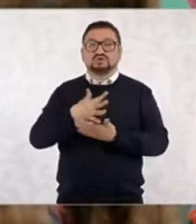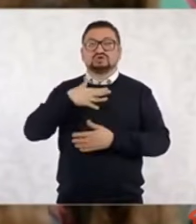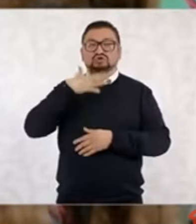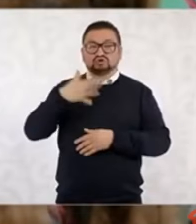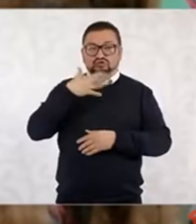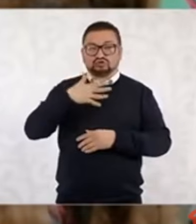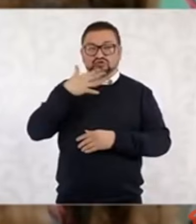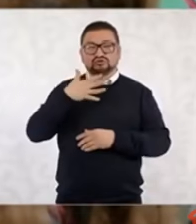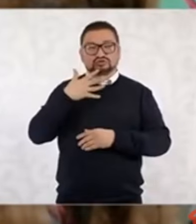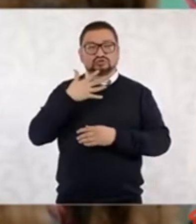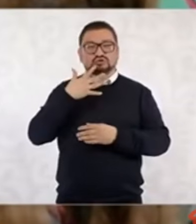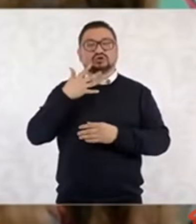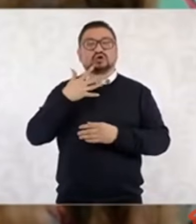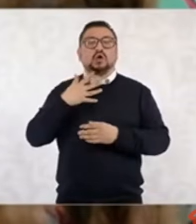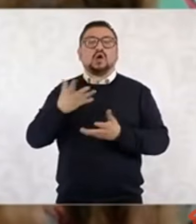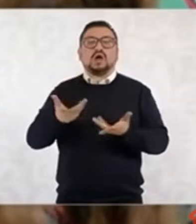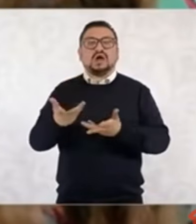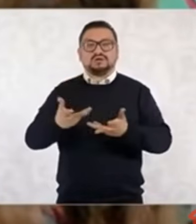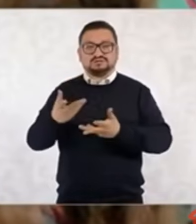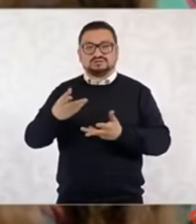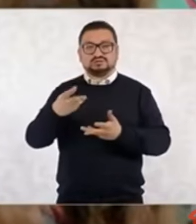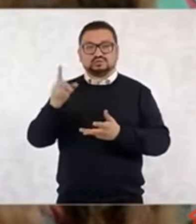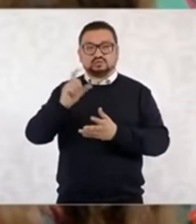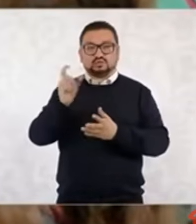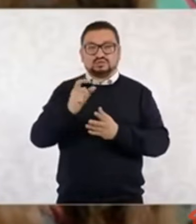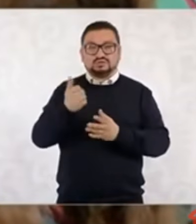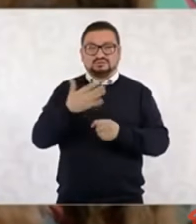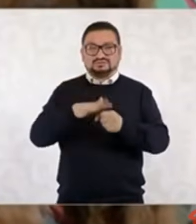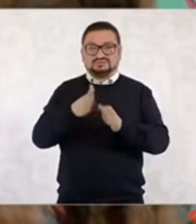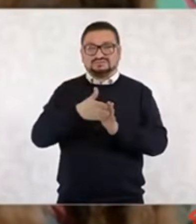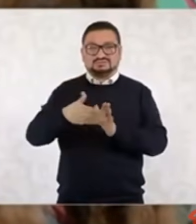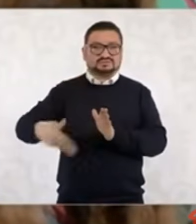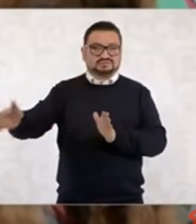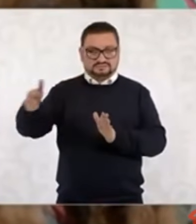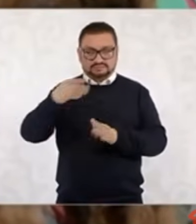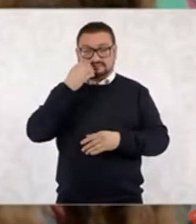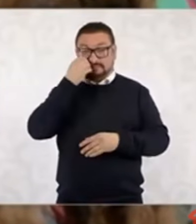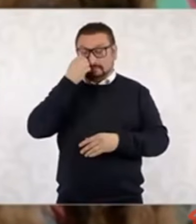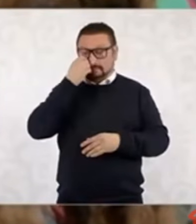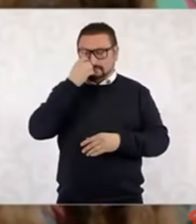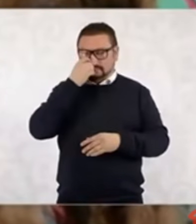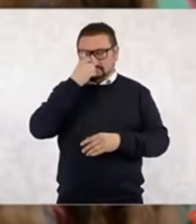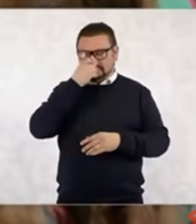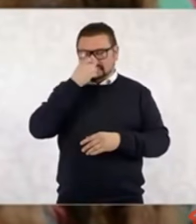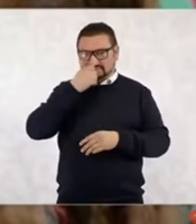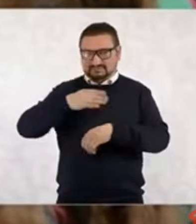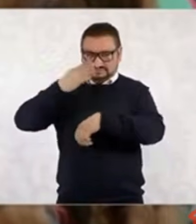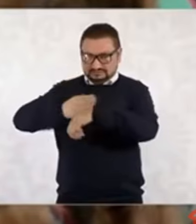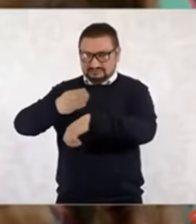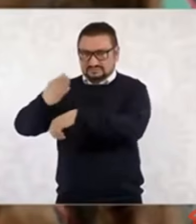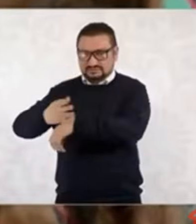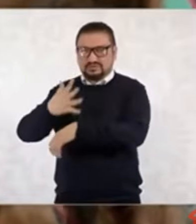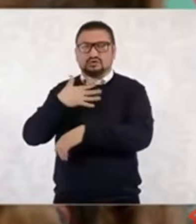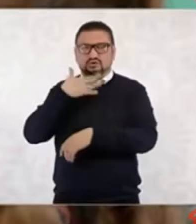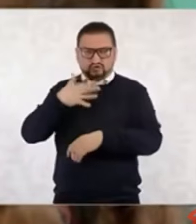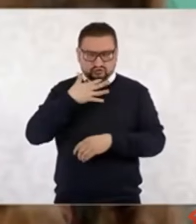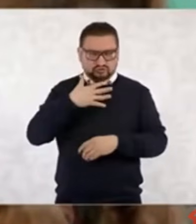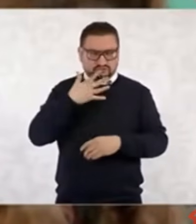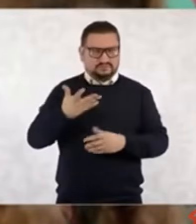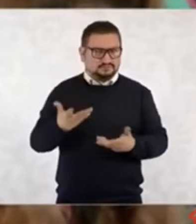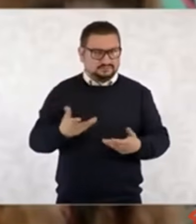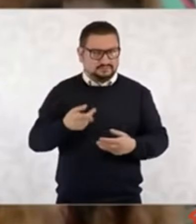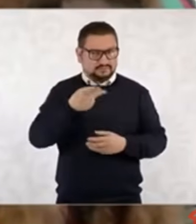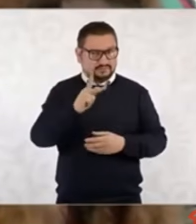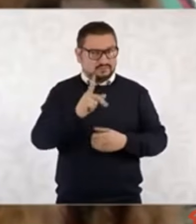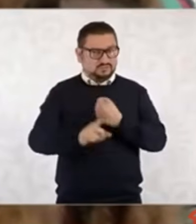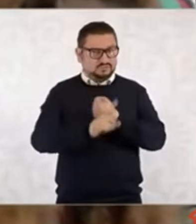que se diera o que se generara a partir de su administración en adelante y que él iba a sancionar a los corruptos. El problema